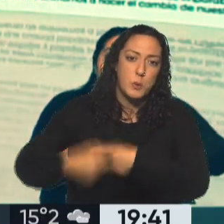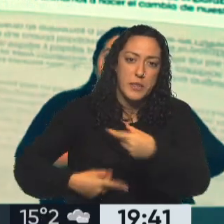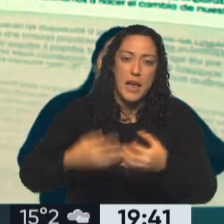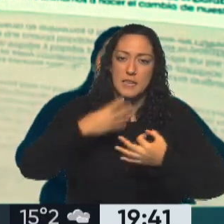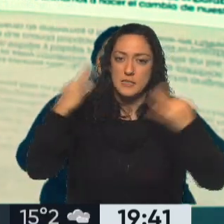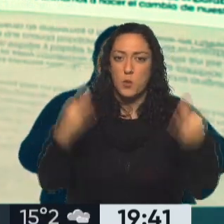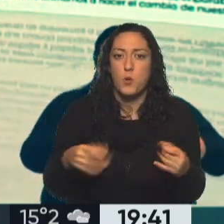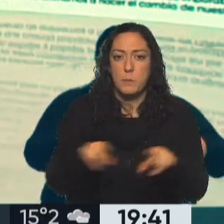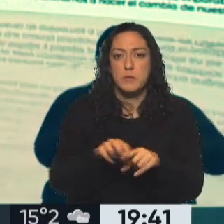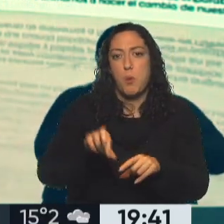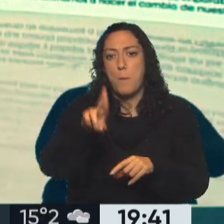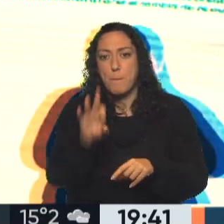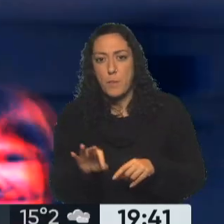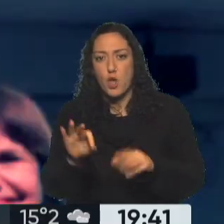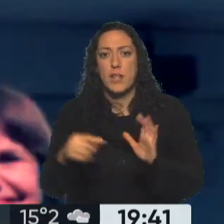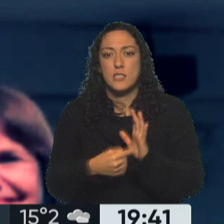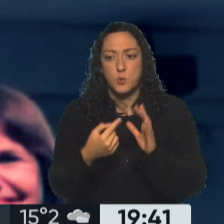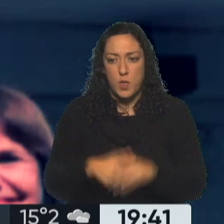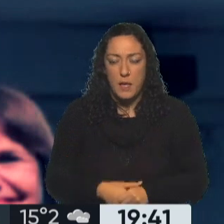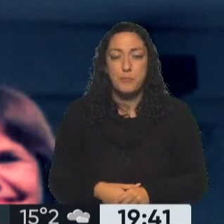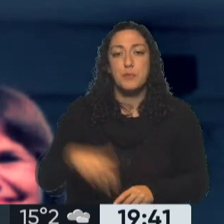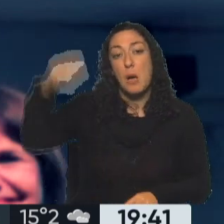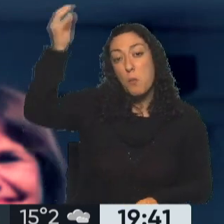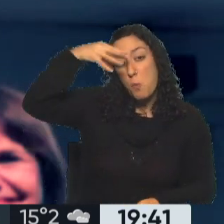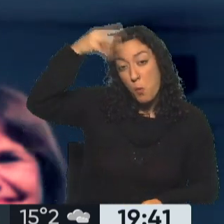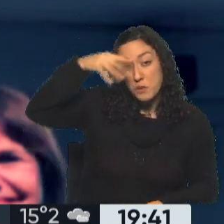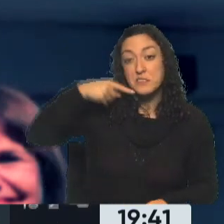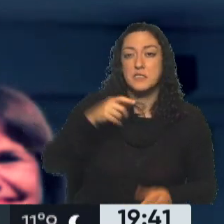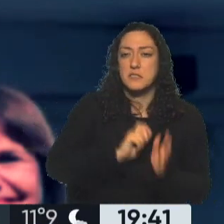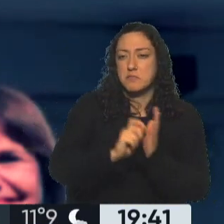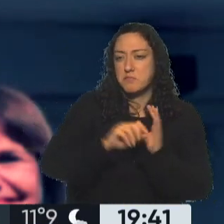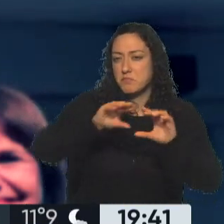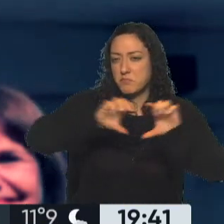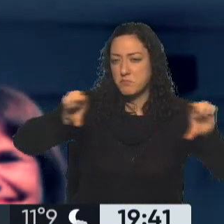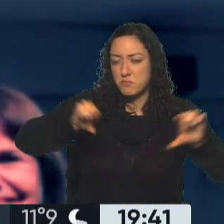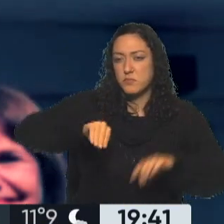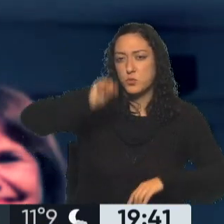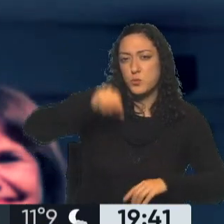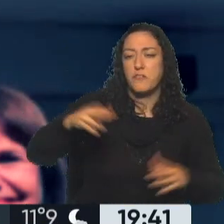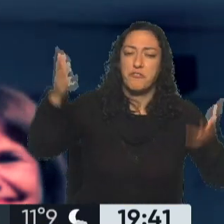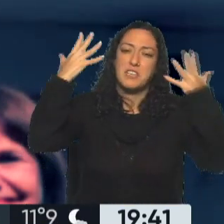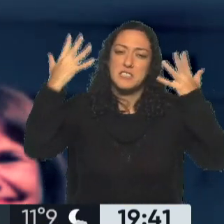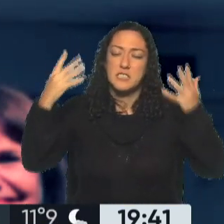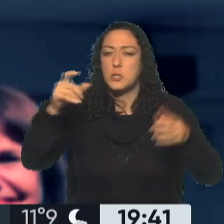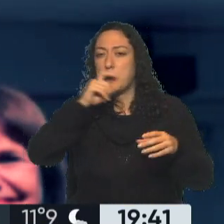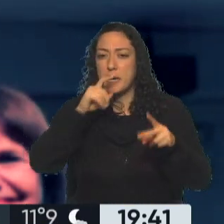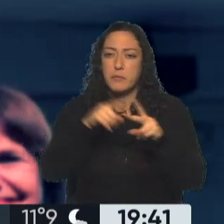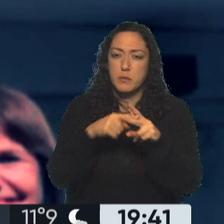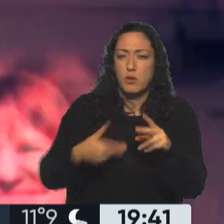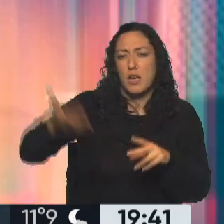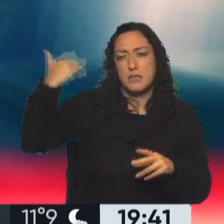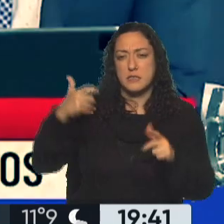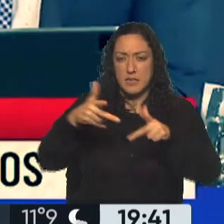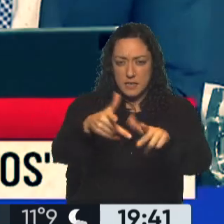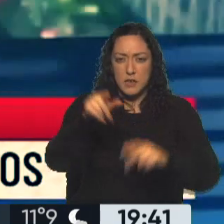la gestión del PRO en la ciudad de Buenos Aires. Patricia Bullrich escribió: felicitaciones Jorge Macri, te lo dije hace tiempo, eras